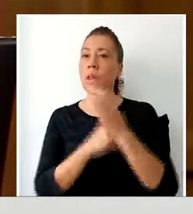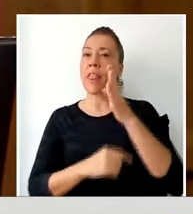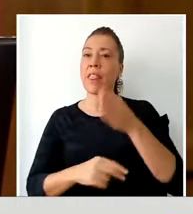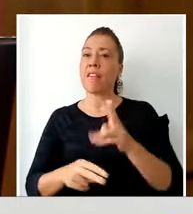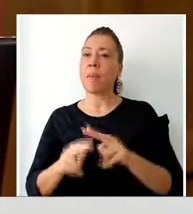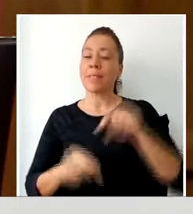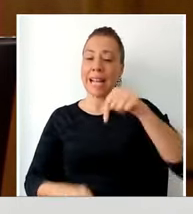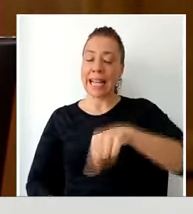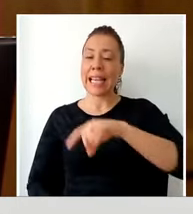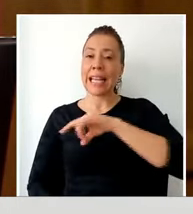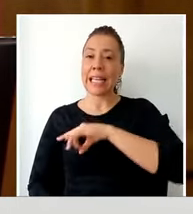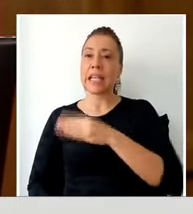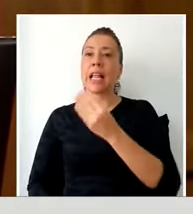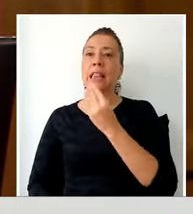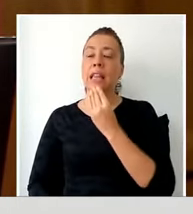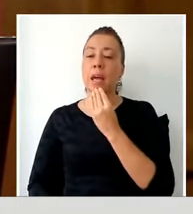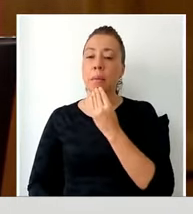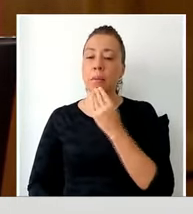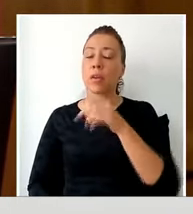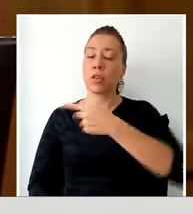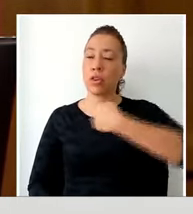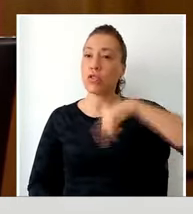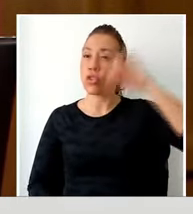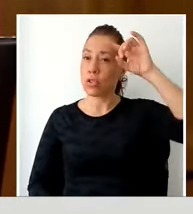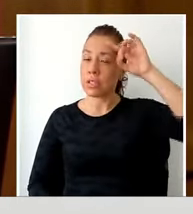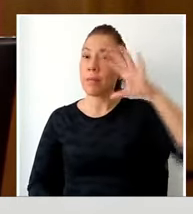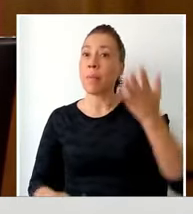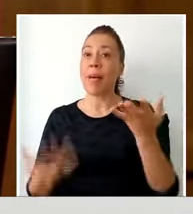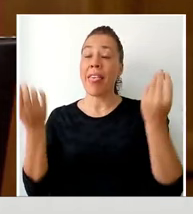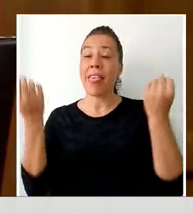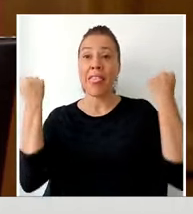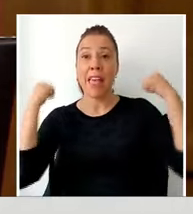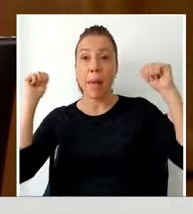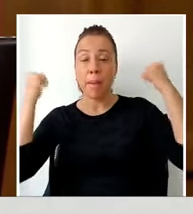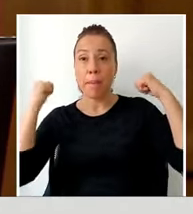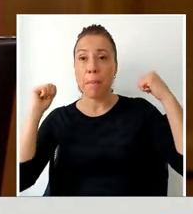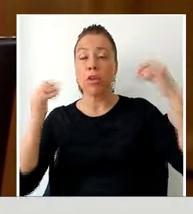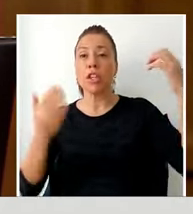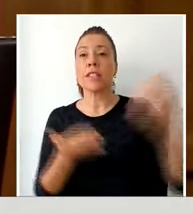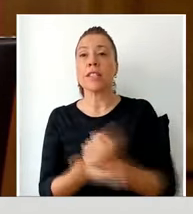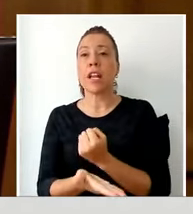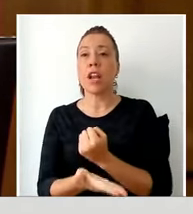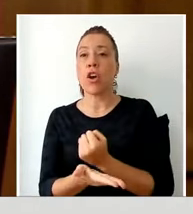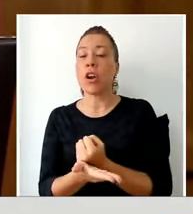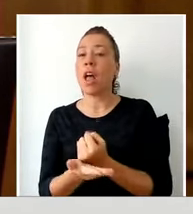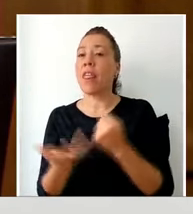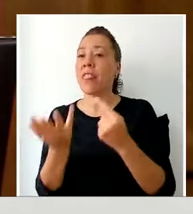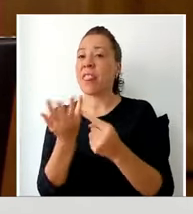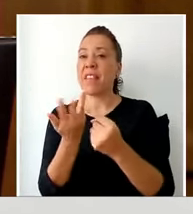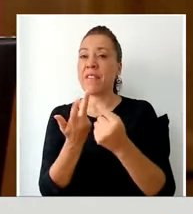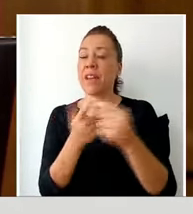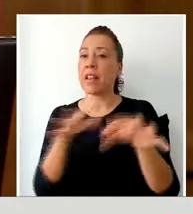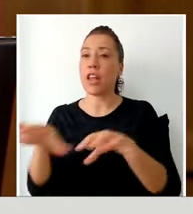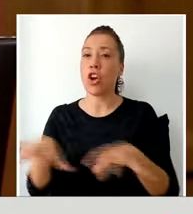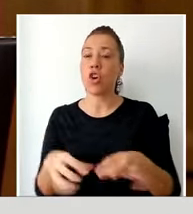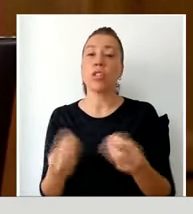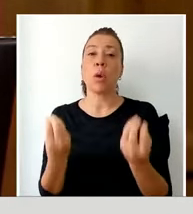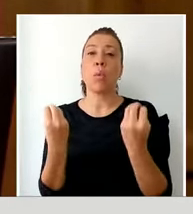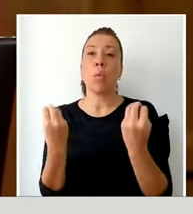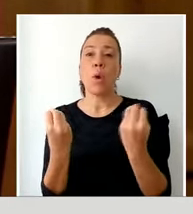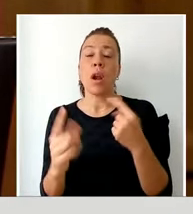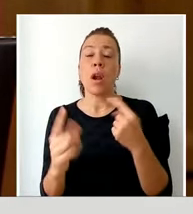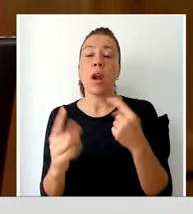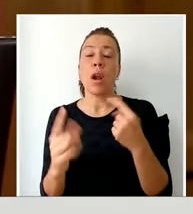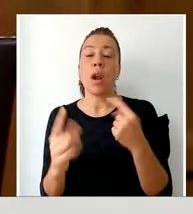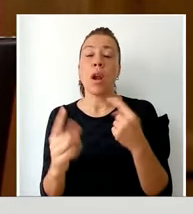porque todos sabemos que a través del deporte se consiguen múltiples cosas beneficiosas y positivas para nuestra